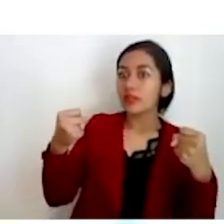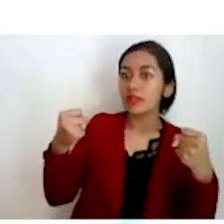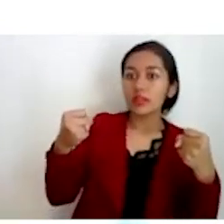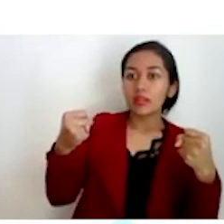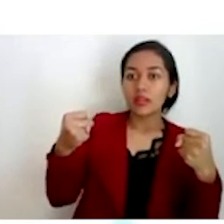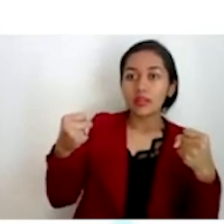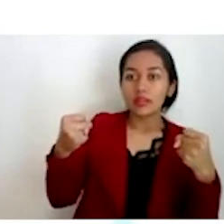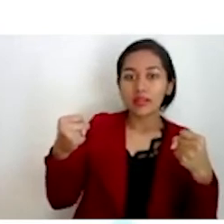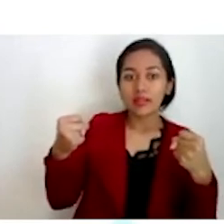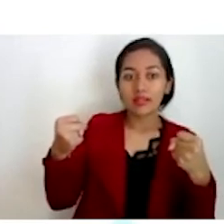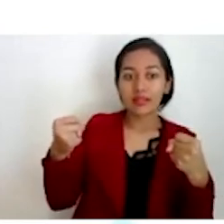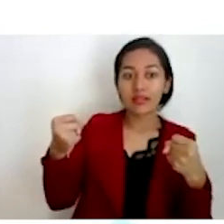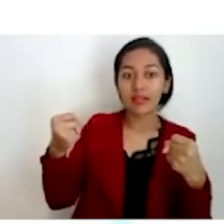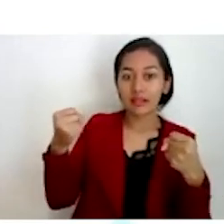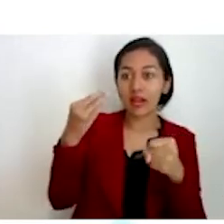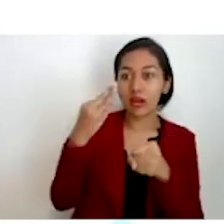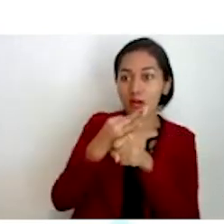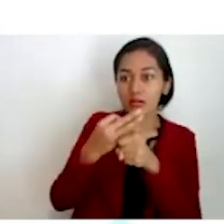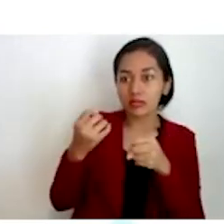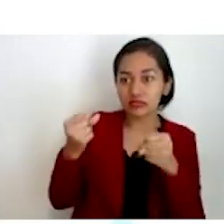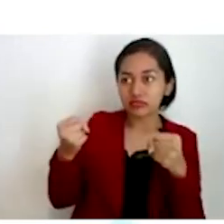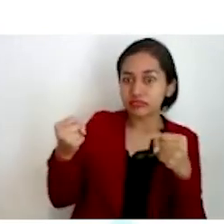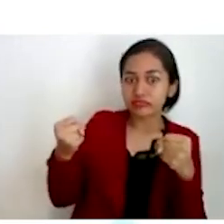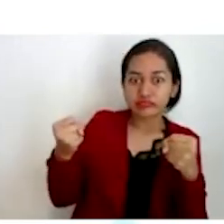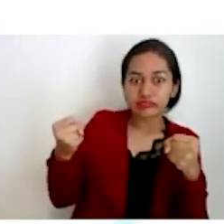Ver los disparos porque se...